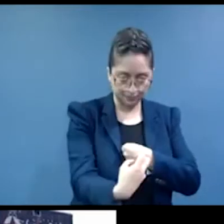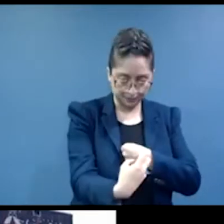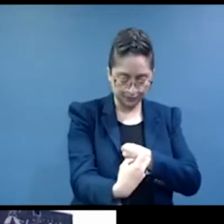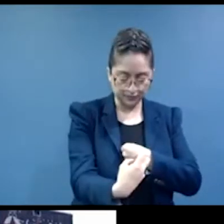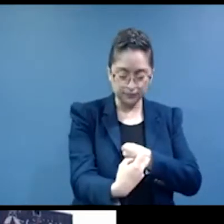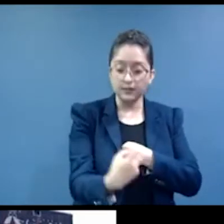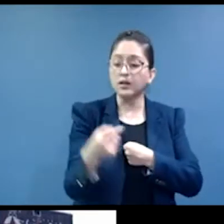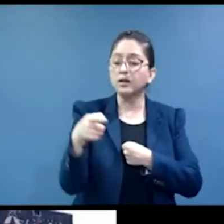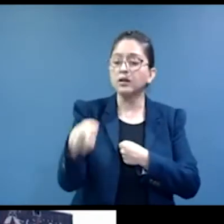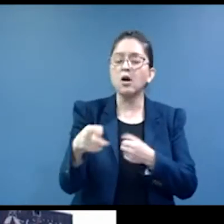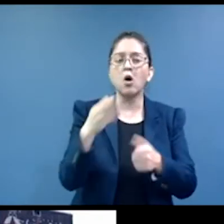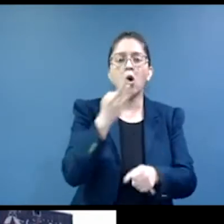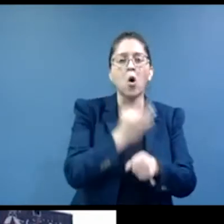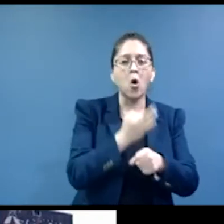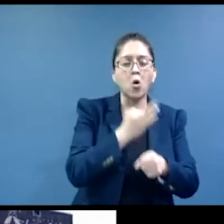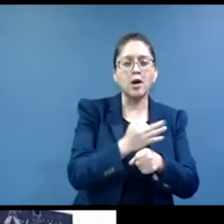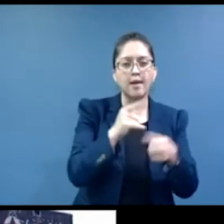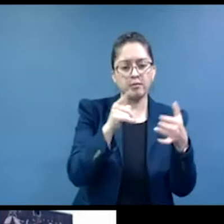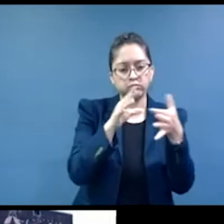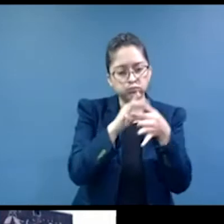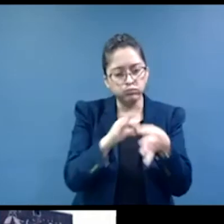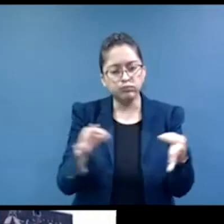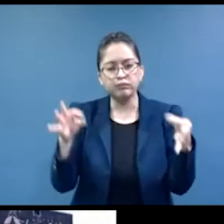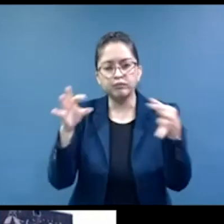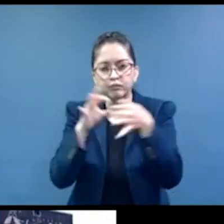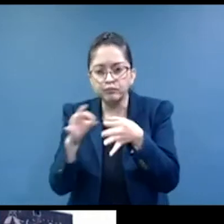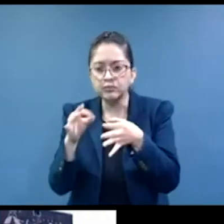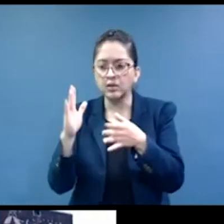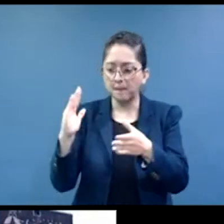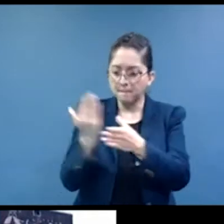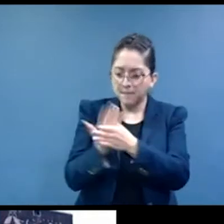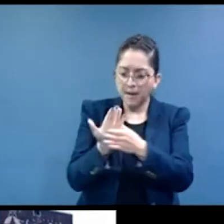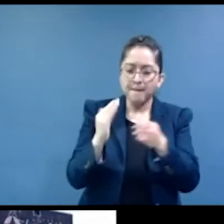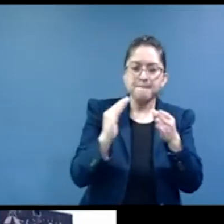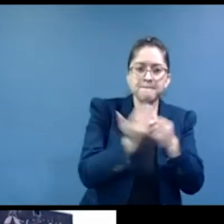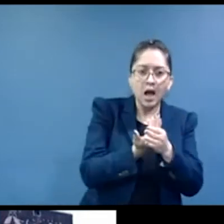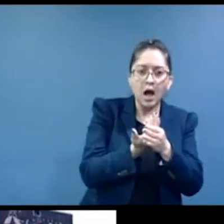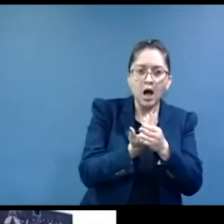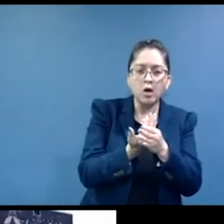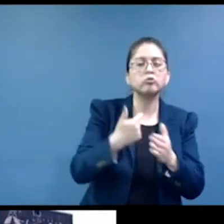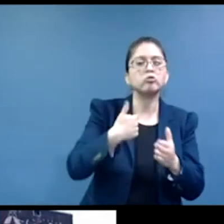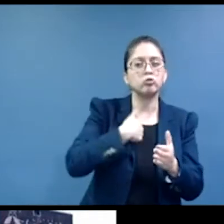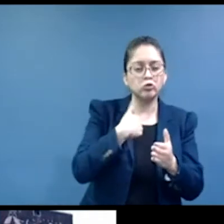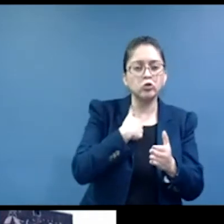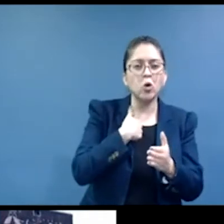se relata en el reporte, pues me ha tocado acompañarles